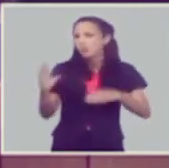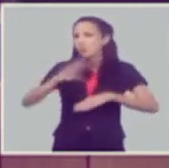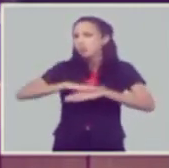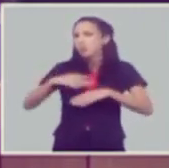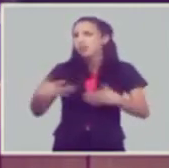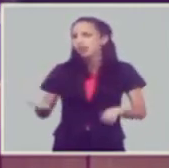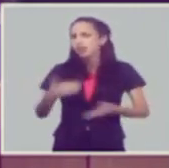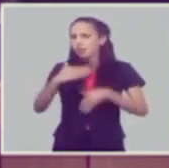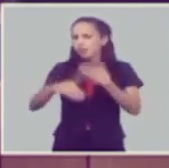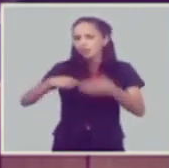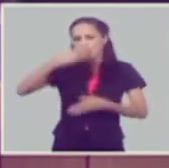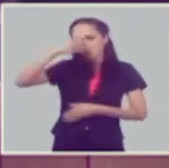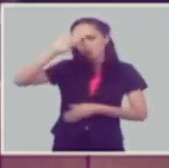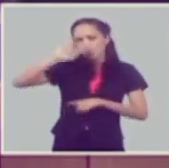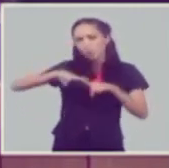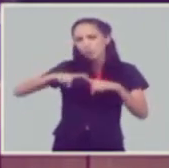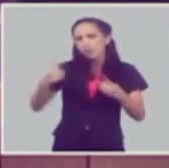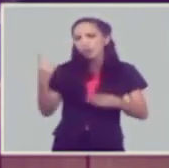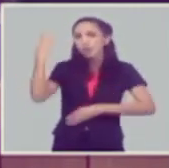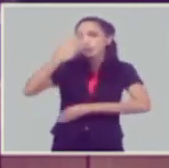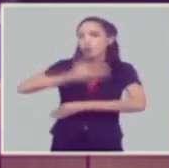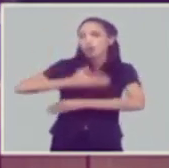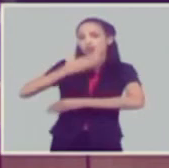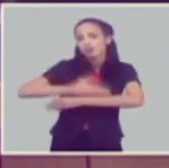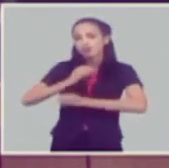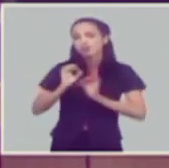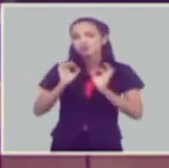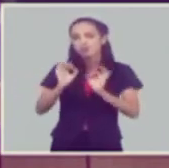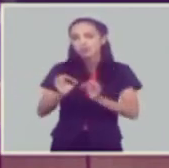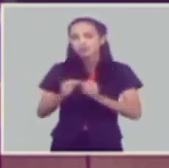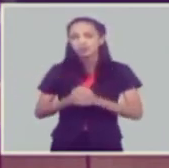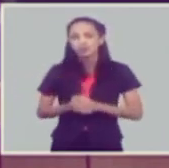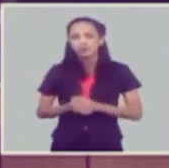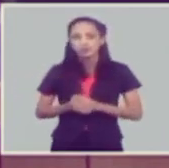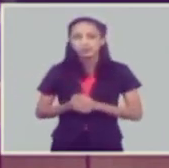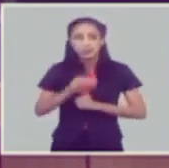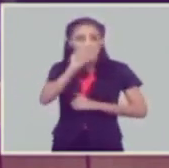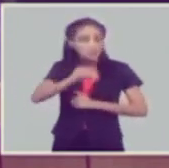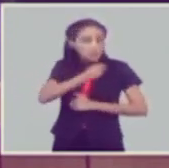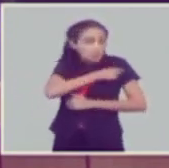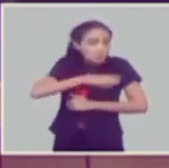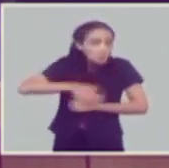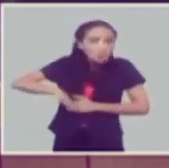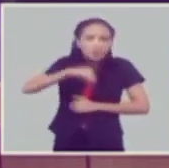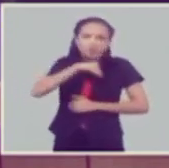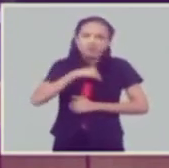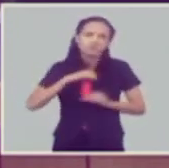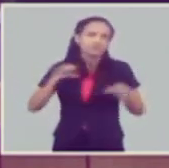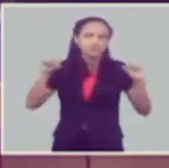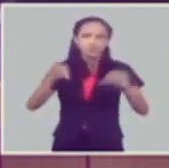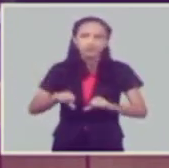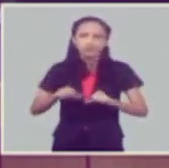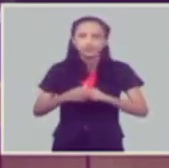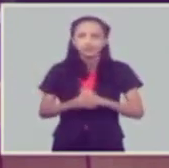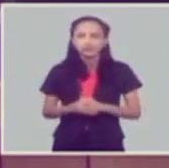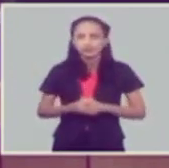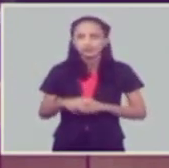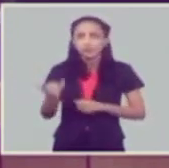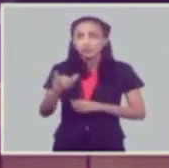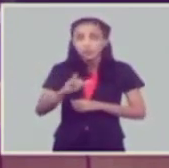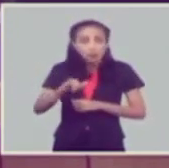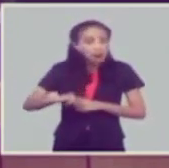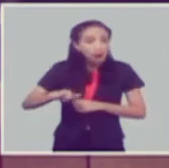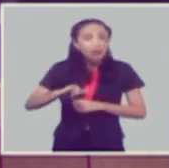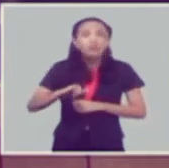del mismo gobierno que los exacerba con el fin de generar descontento, pero también por vacíos y errores de